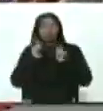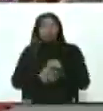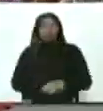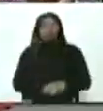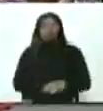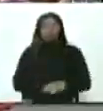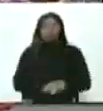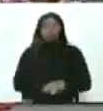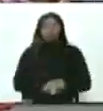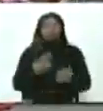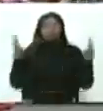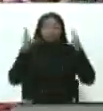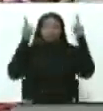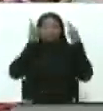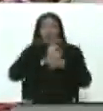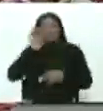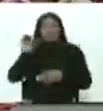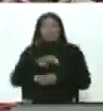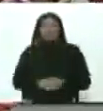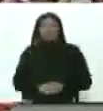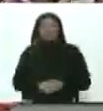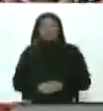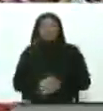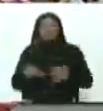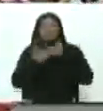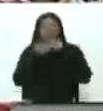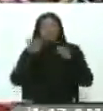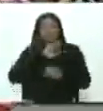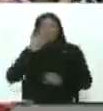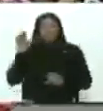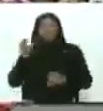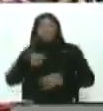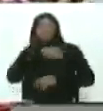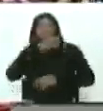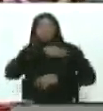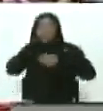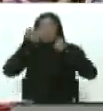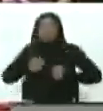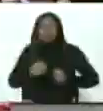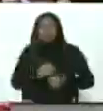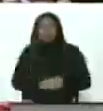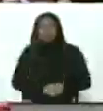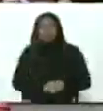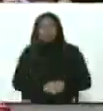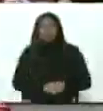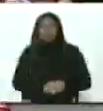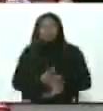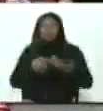¡Que viva la patria! ¡Independencia y patria socialista!